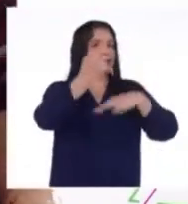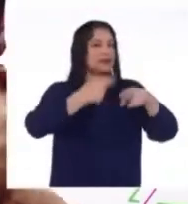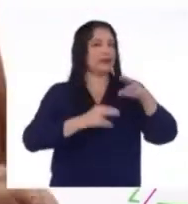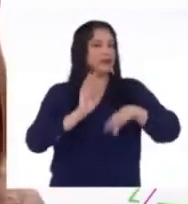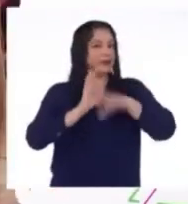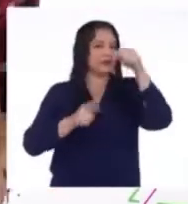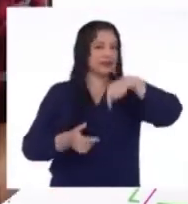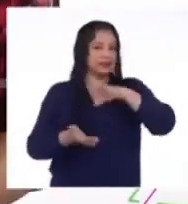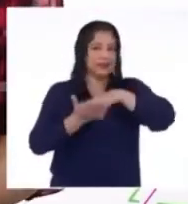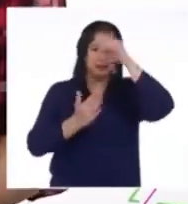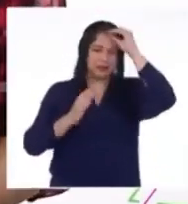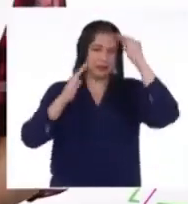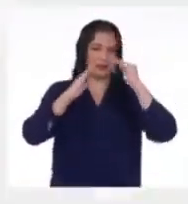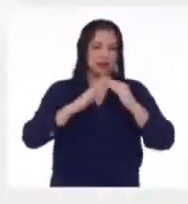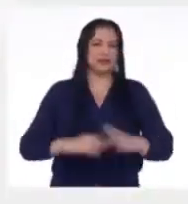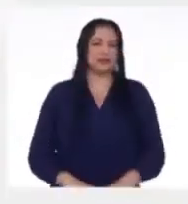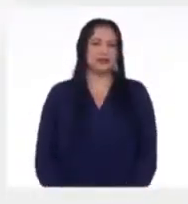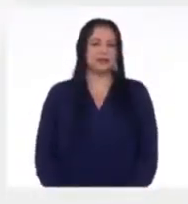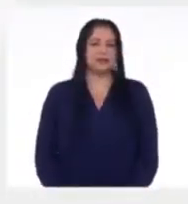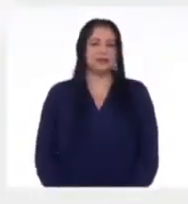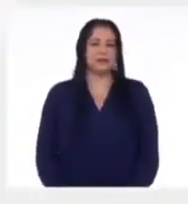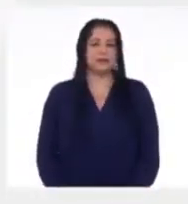en Aprendo en Casa.